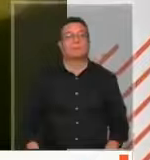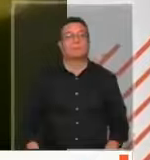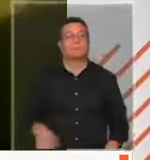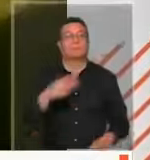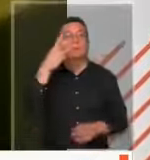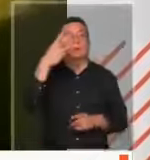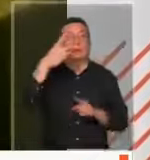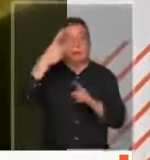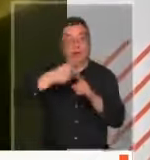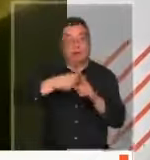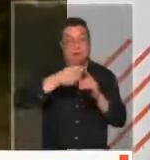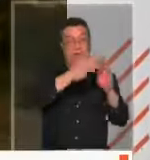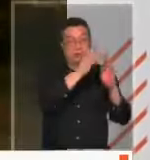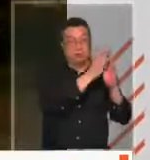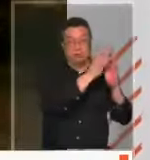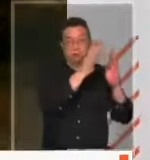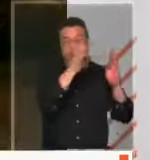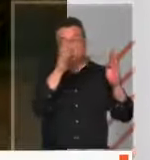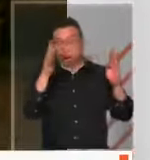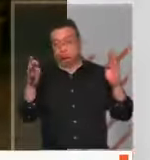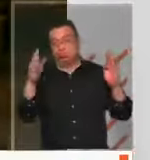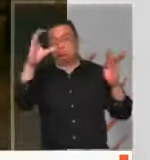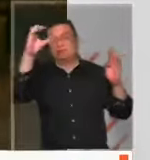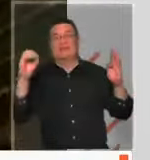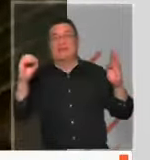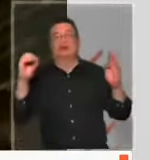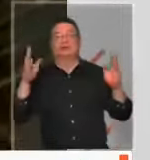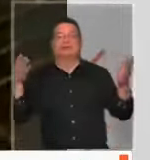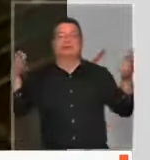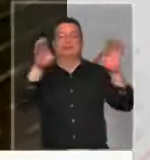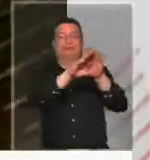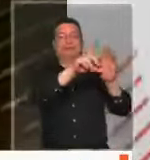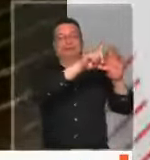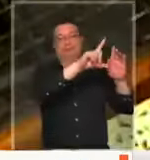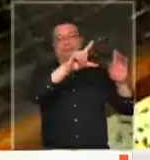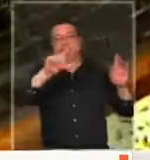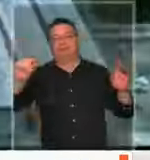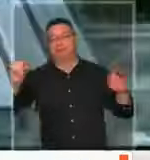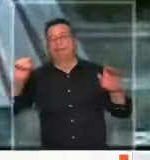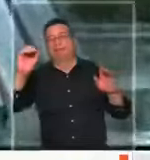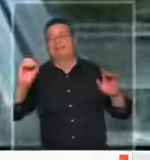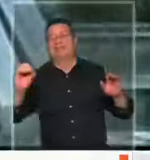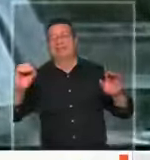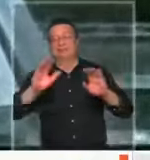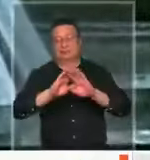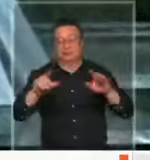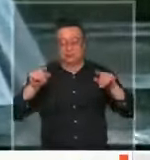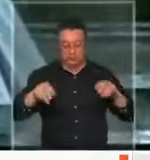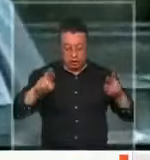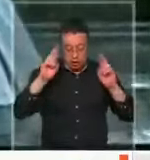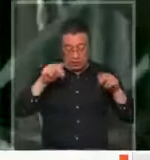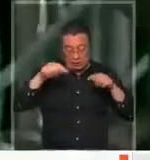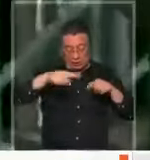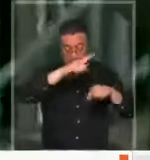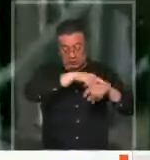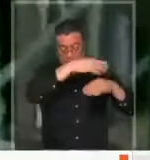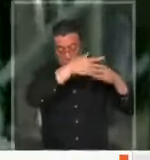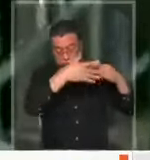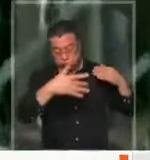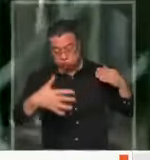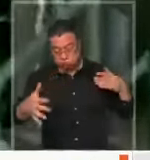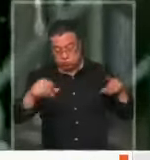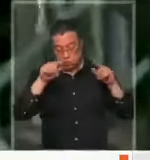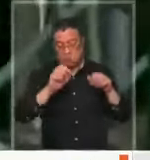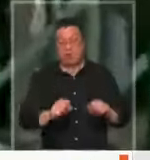3 meses, Mónica, Ramón, duraría el proceso para cerrar Huachipato. Se espera que durante ese tiempo se pueda adoptar